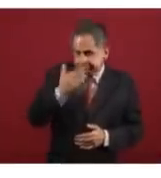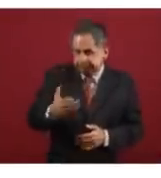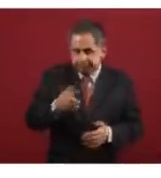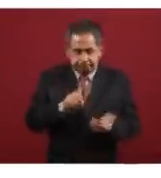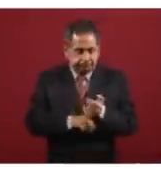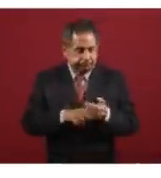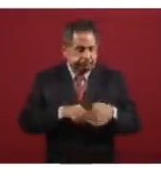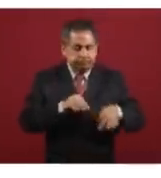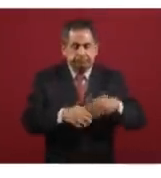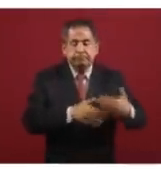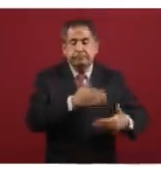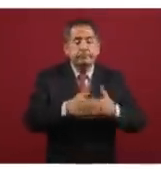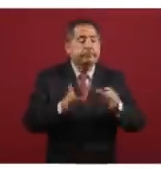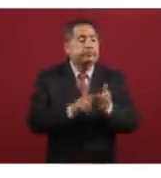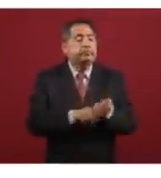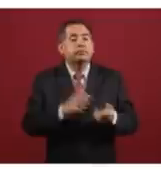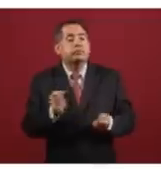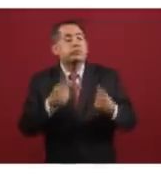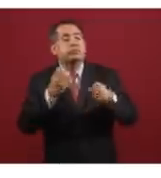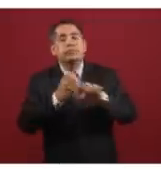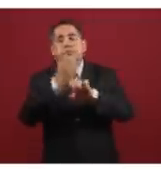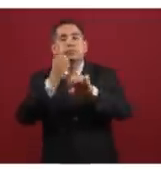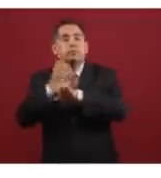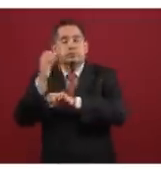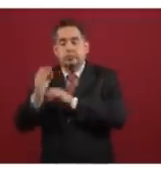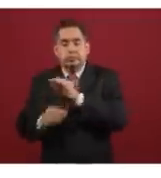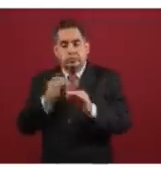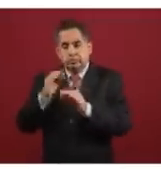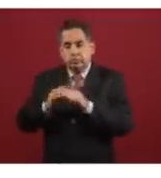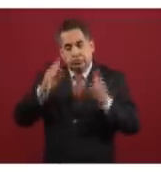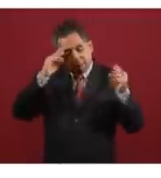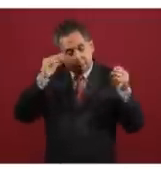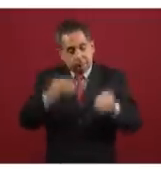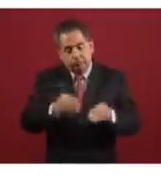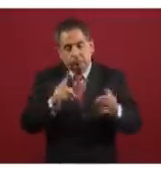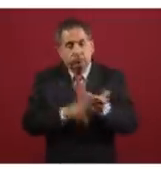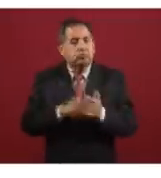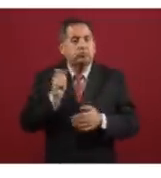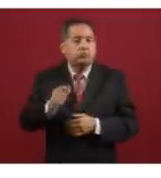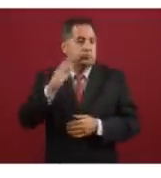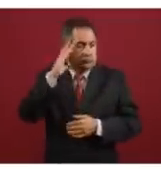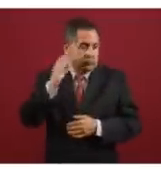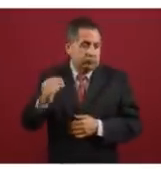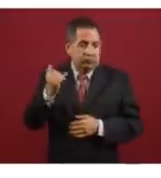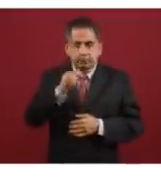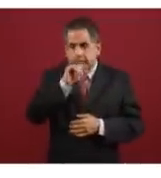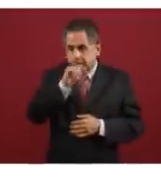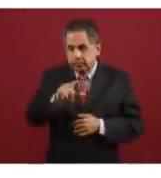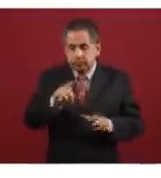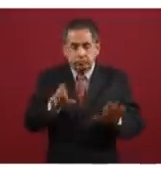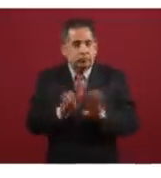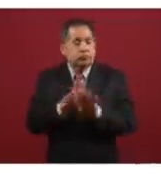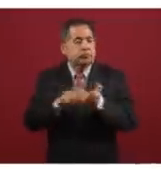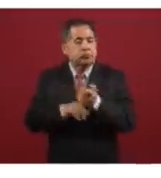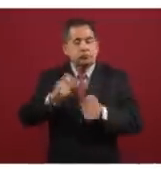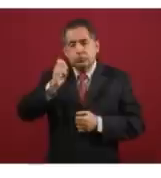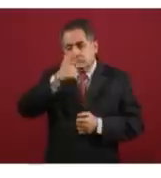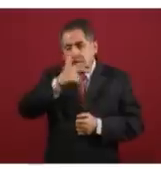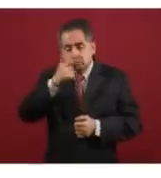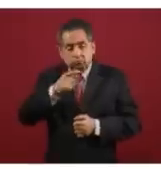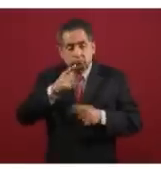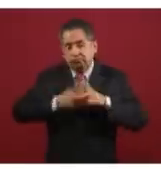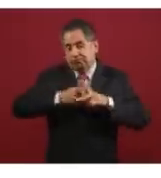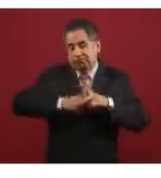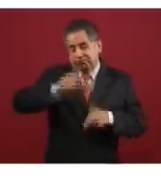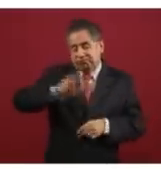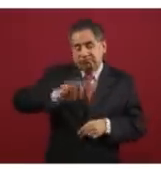ha desempeñado alguna de las entidades federativas, particularmente aquí en el caso de Colima y de Jalisco, junto con Chihuahua, que tienen los